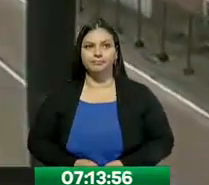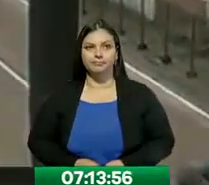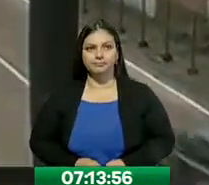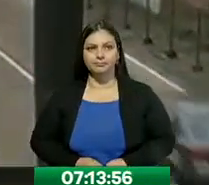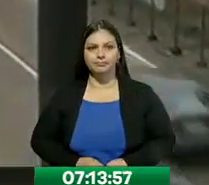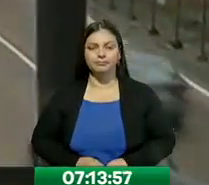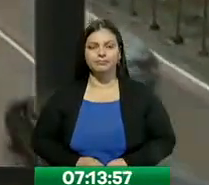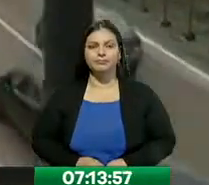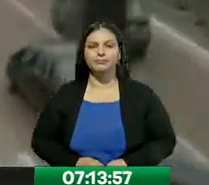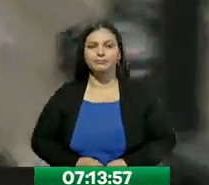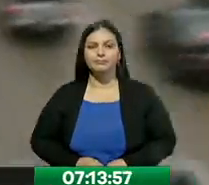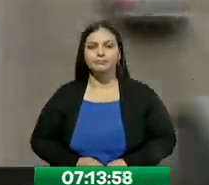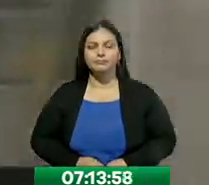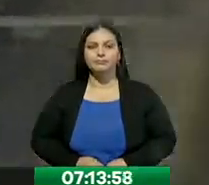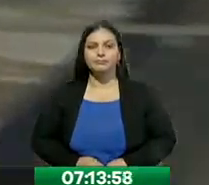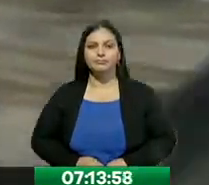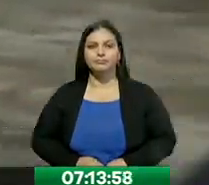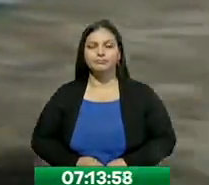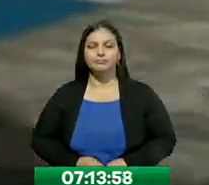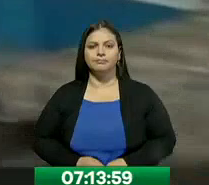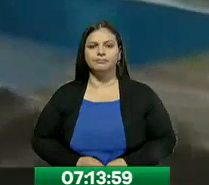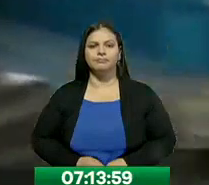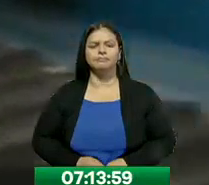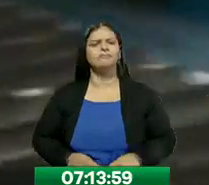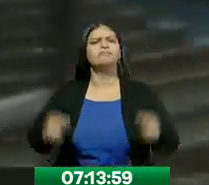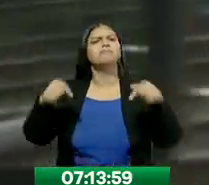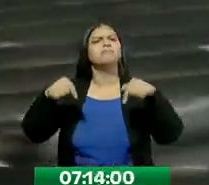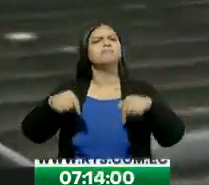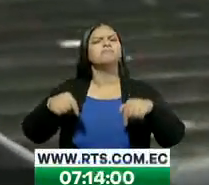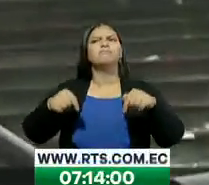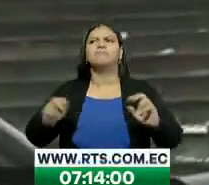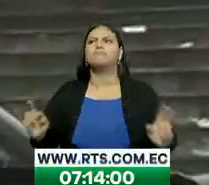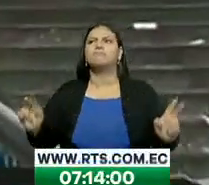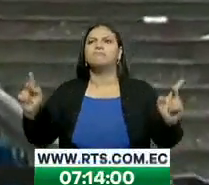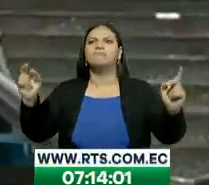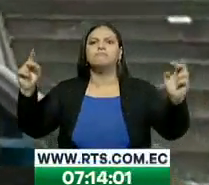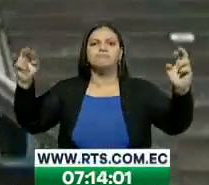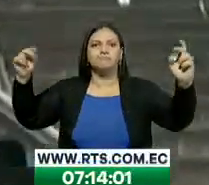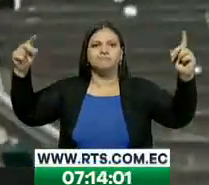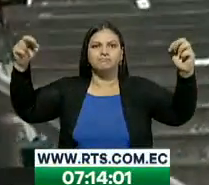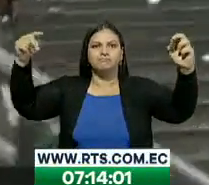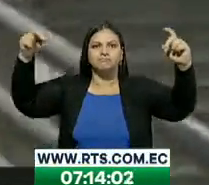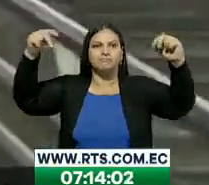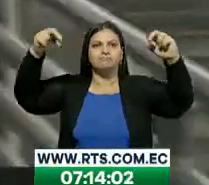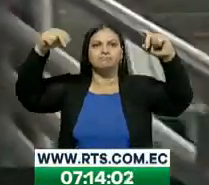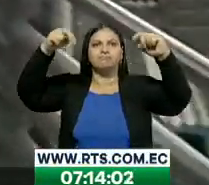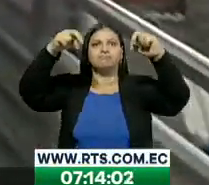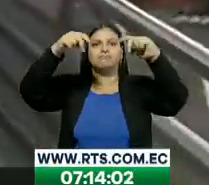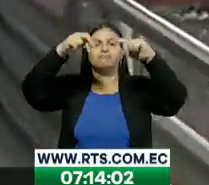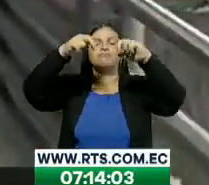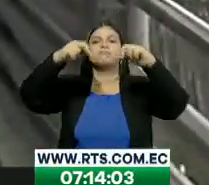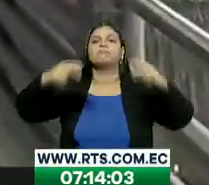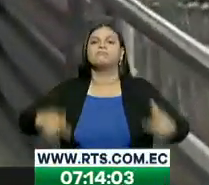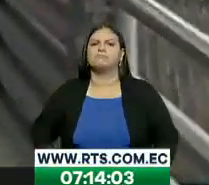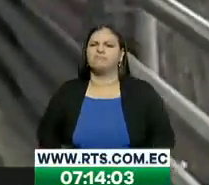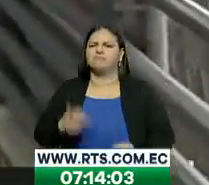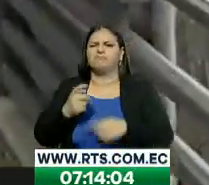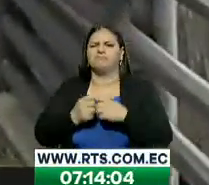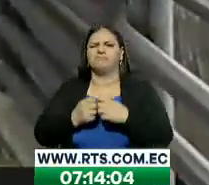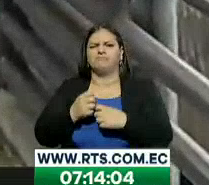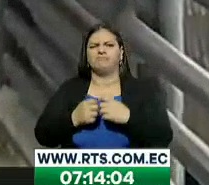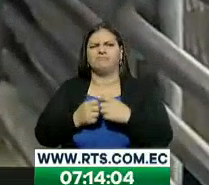Ahora sí, por favor, Martín, si me ayuda, según denuncias de habitantes de este sector, a ver, estamos ubicados en el paso peatonal,